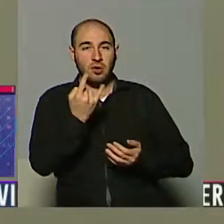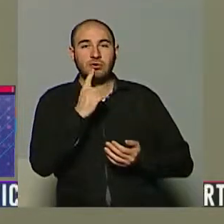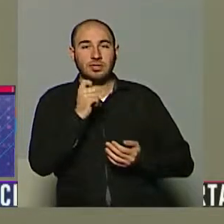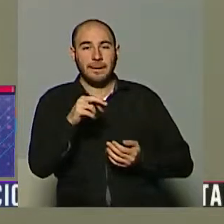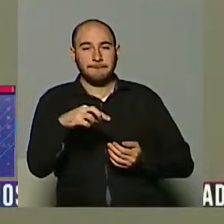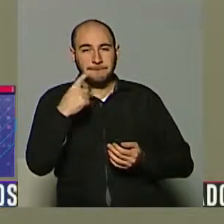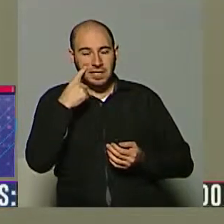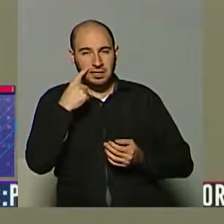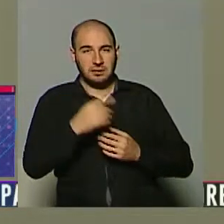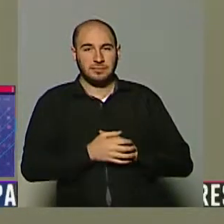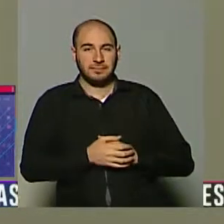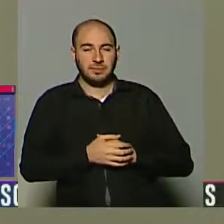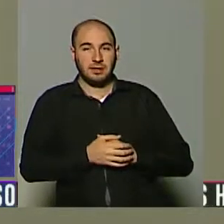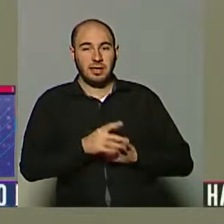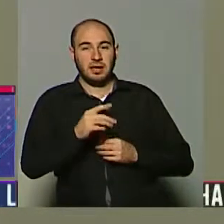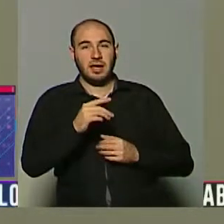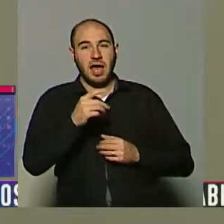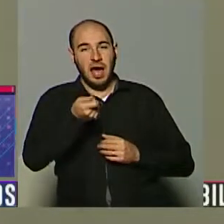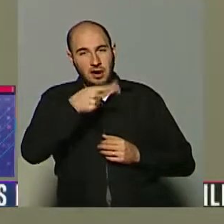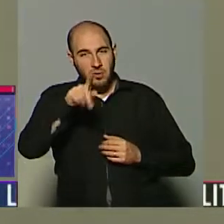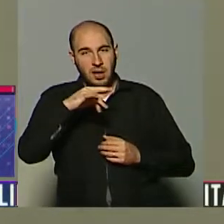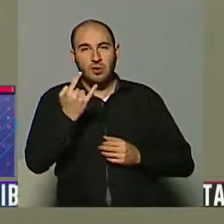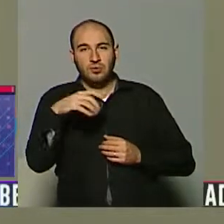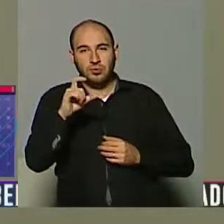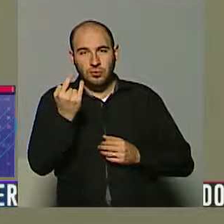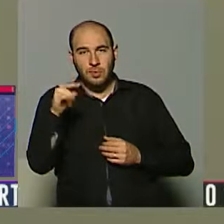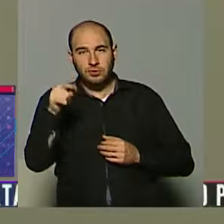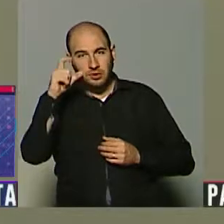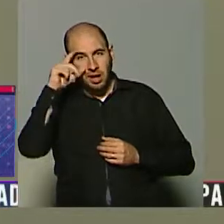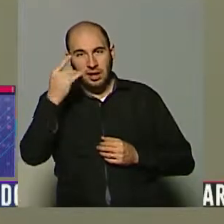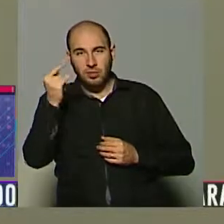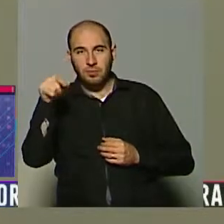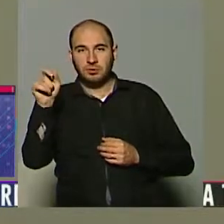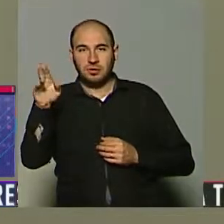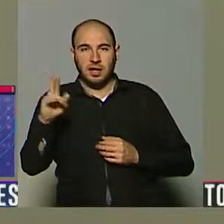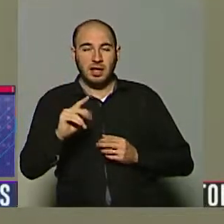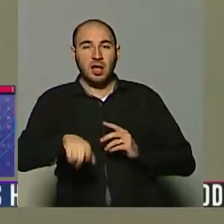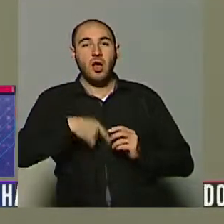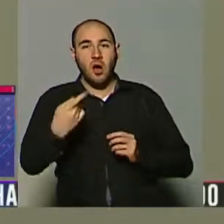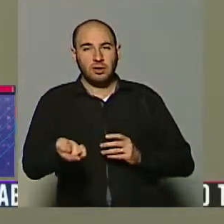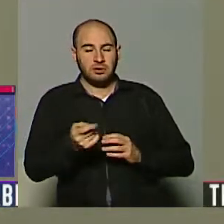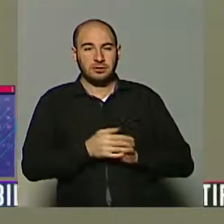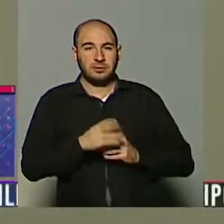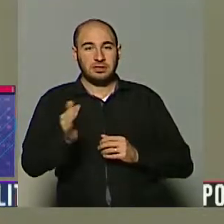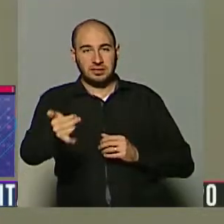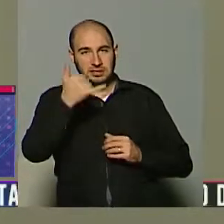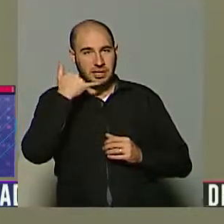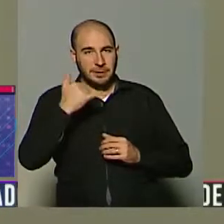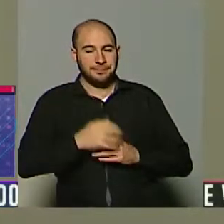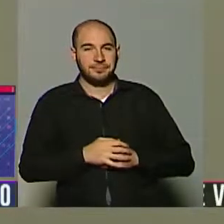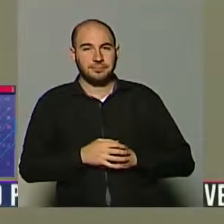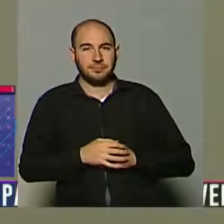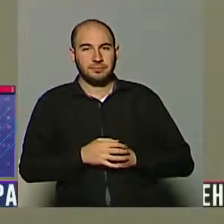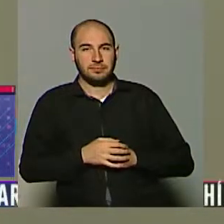utapi, U-T-A-P-I, latina, arroba uncu.edu.ar. Y la otra manera es comunicarse